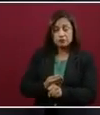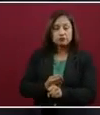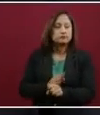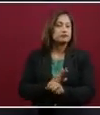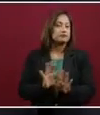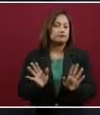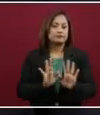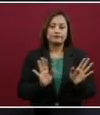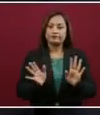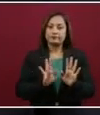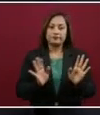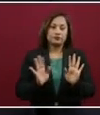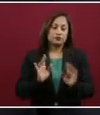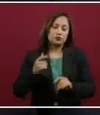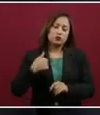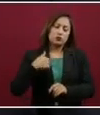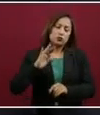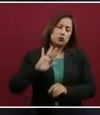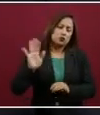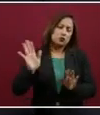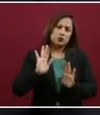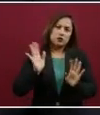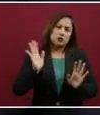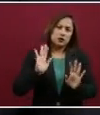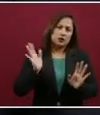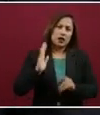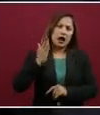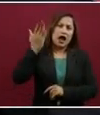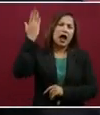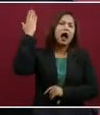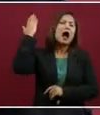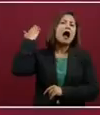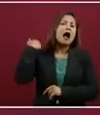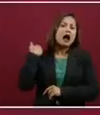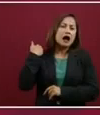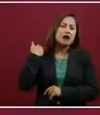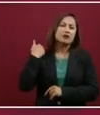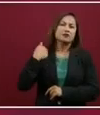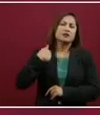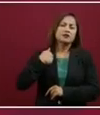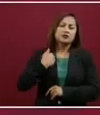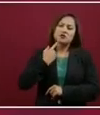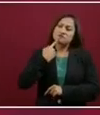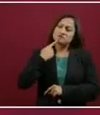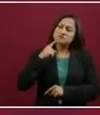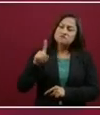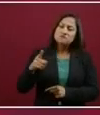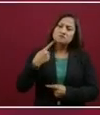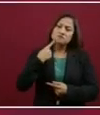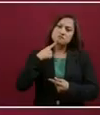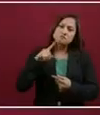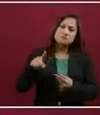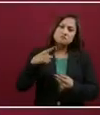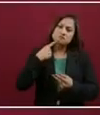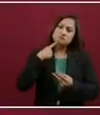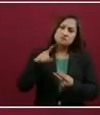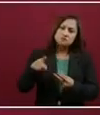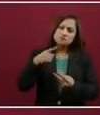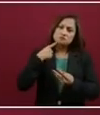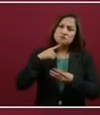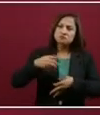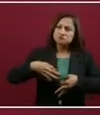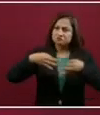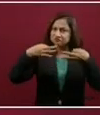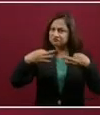momento, cuando fui opositor, hice denuncias hasta